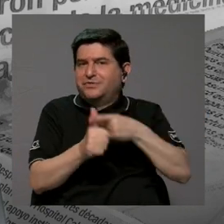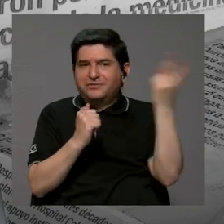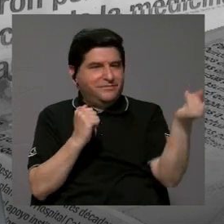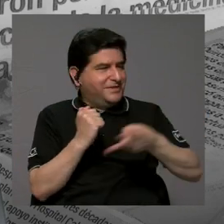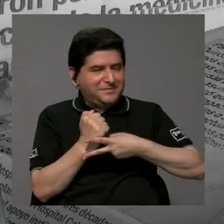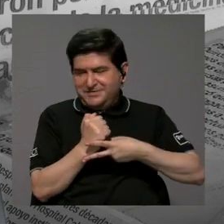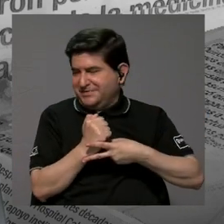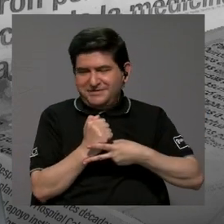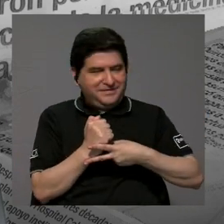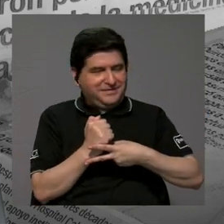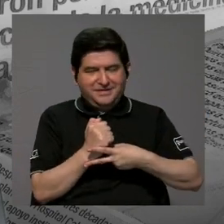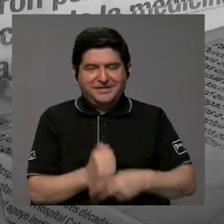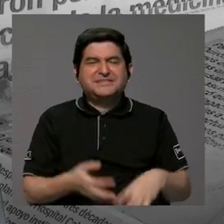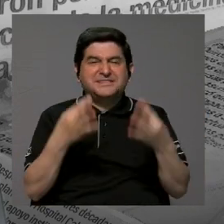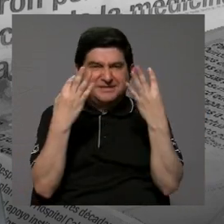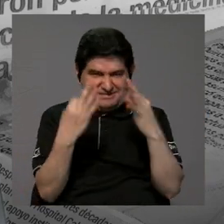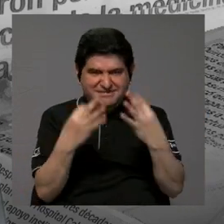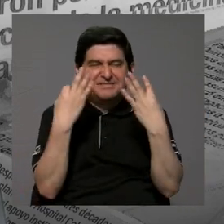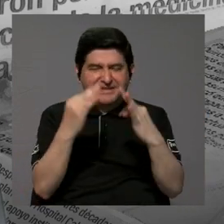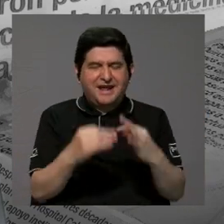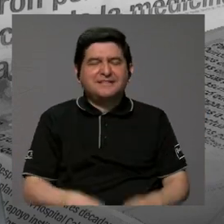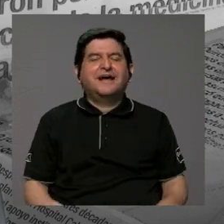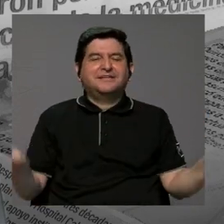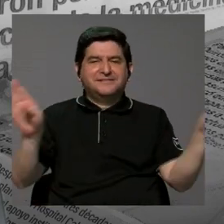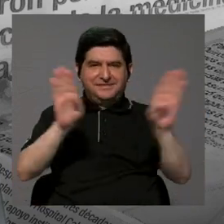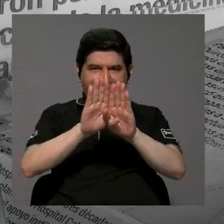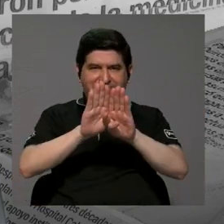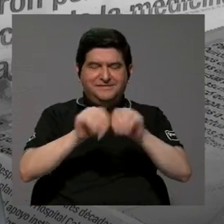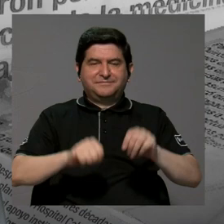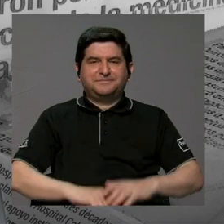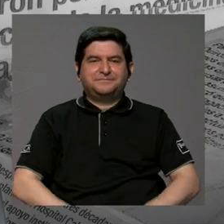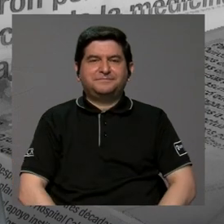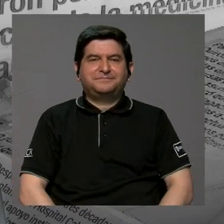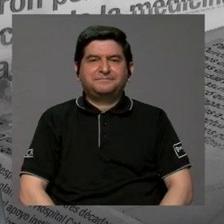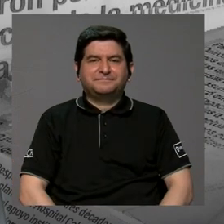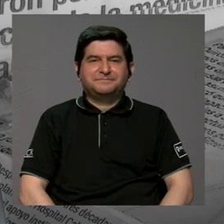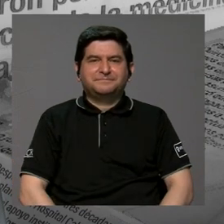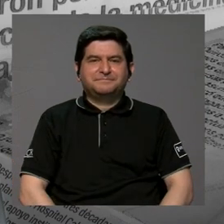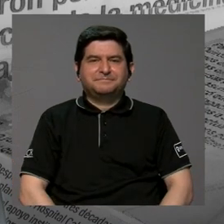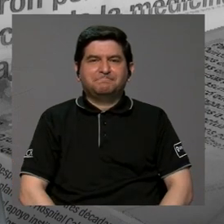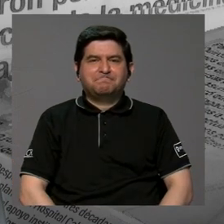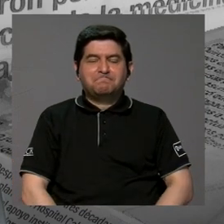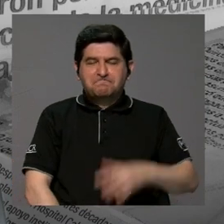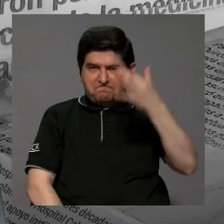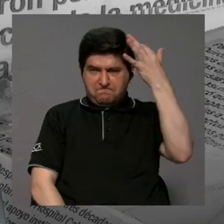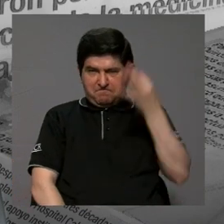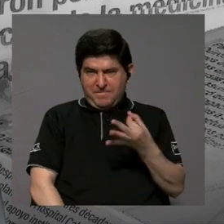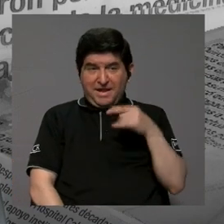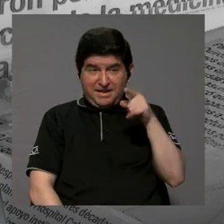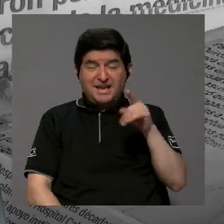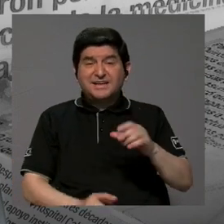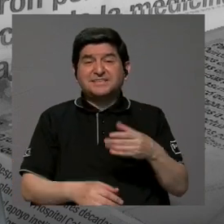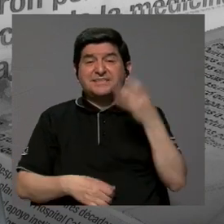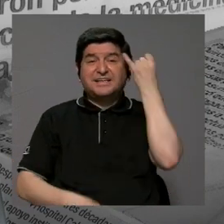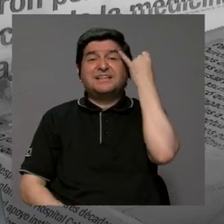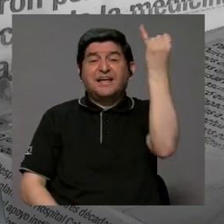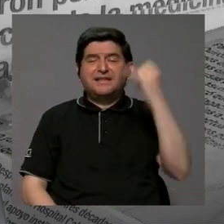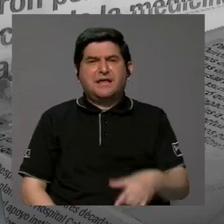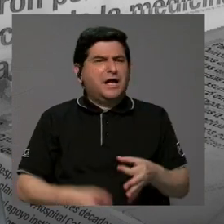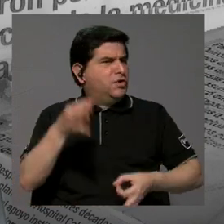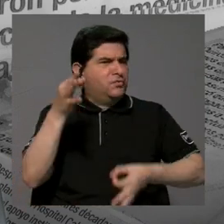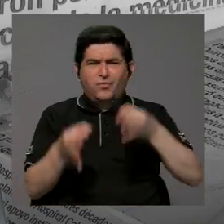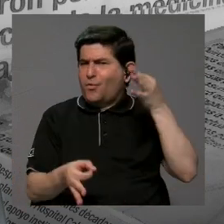primera vez, no es la primera vez que se intenta cerrarlo, ¿verdad? Entonces, consideramos que eso es y que es